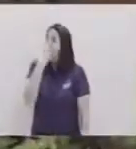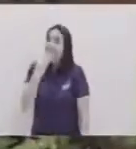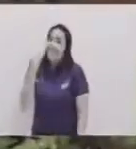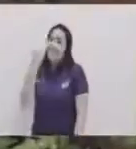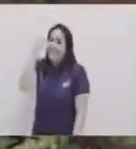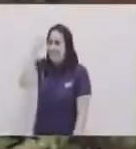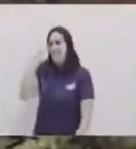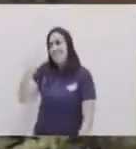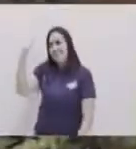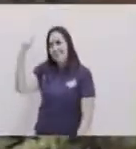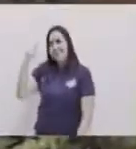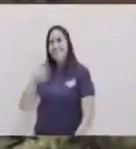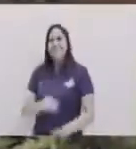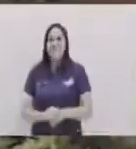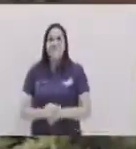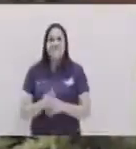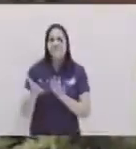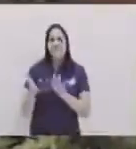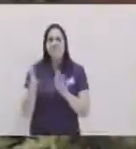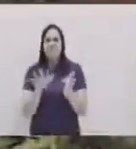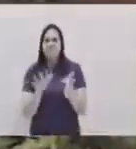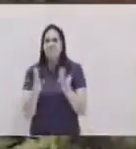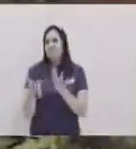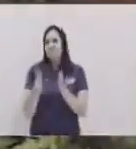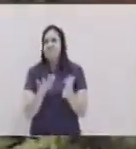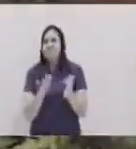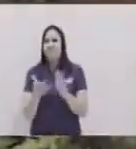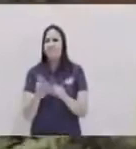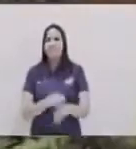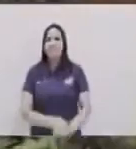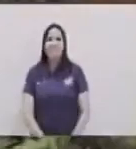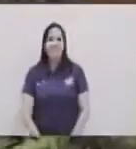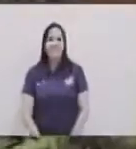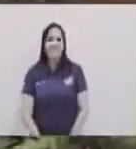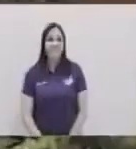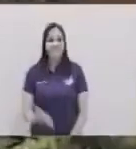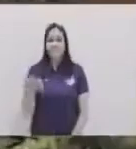Lindo día. Más o menos.